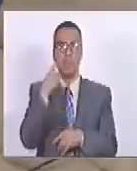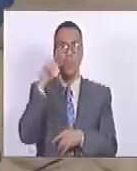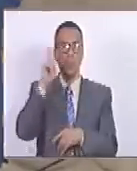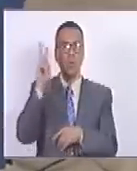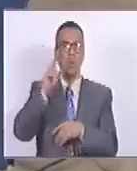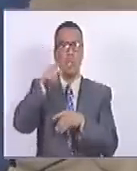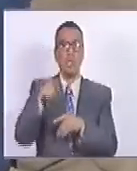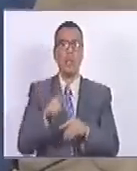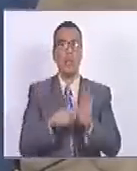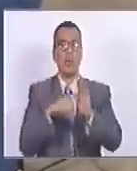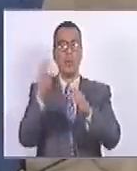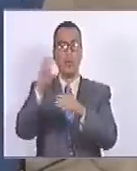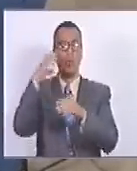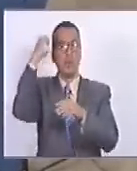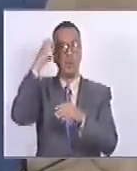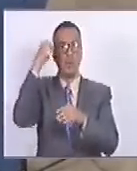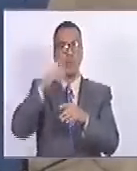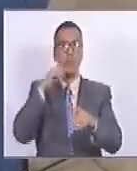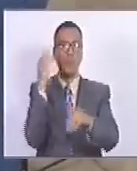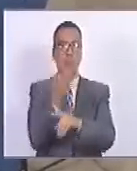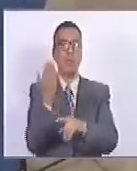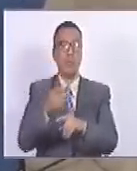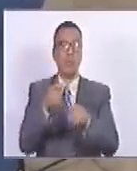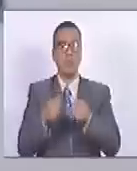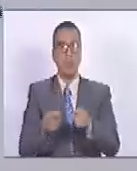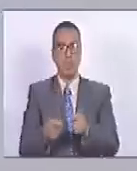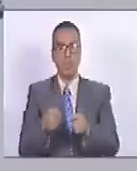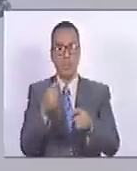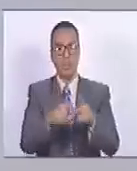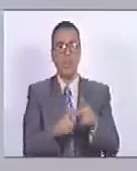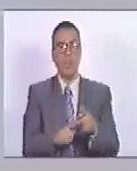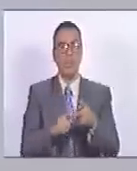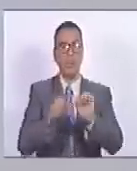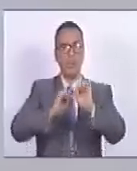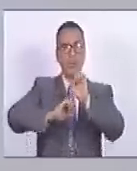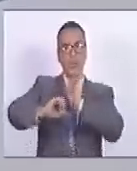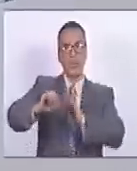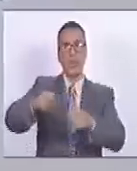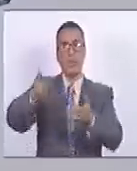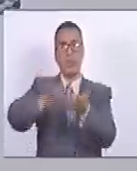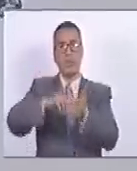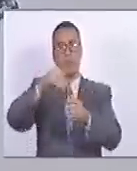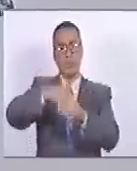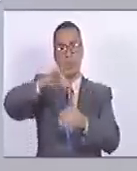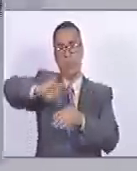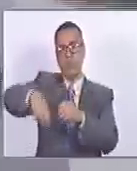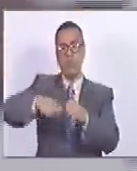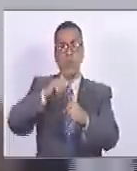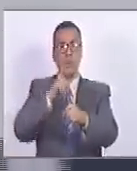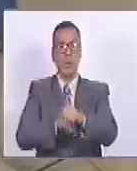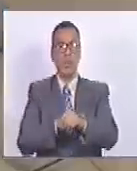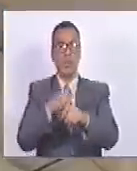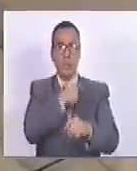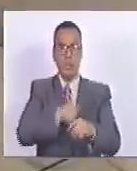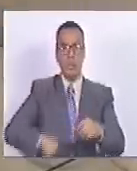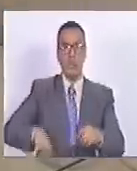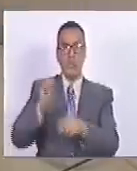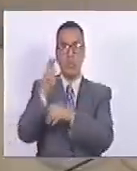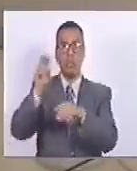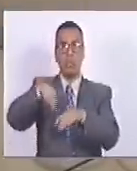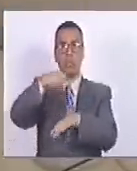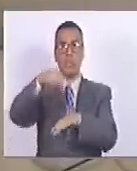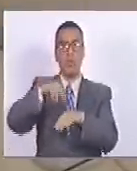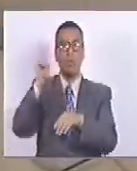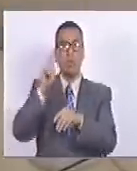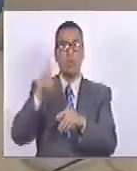Venezuela, el Parlamento Europeo condena el intento de golpe para evitar la reelección de Juan Guaidó como presidente de la Asamblea Nacional